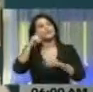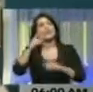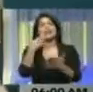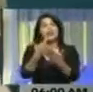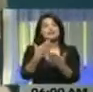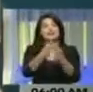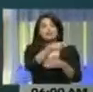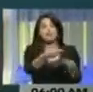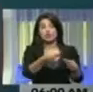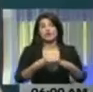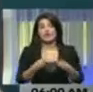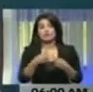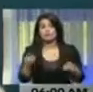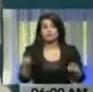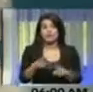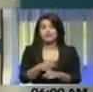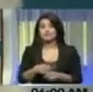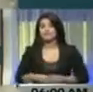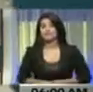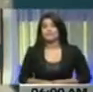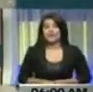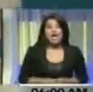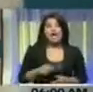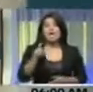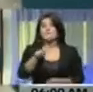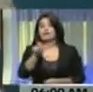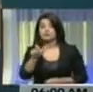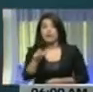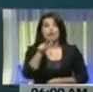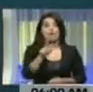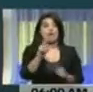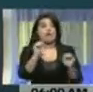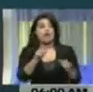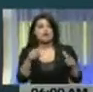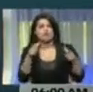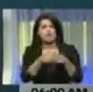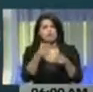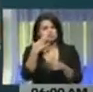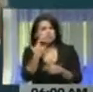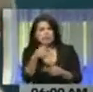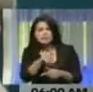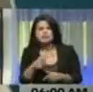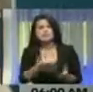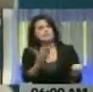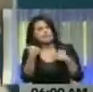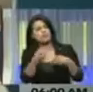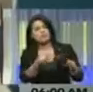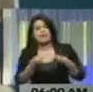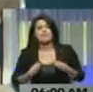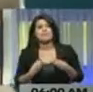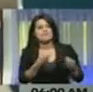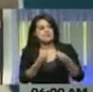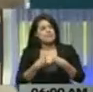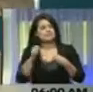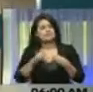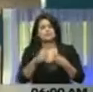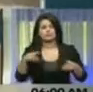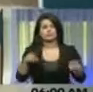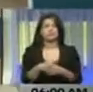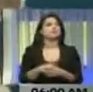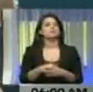gente del CENDI e invitamos a los grupos, a los productores, a los propios artistas a traernos su producción musical. No